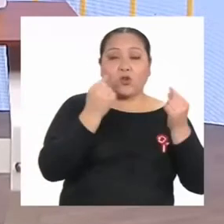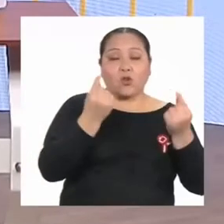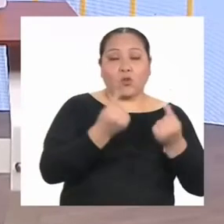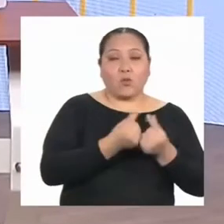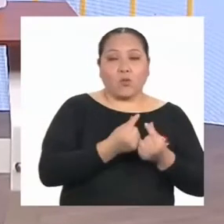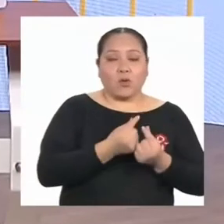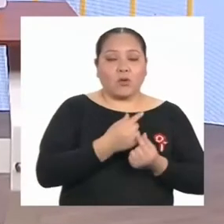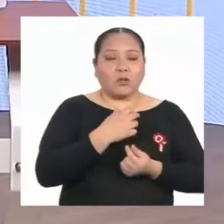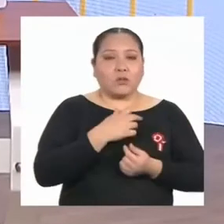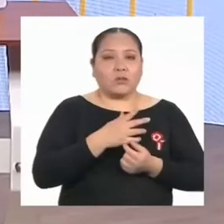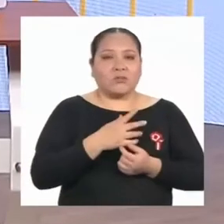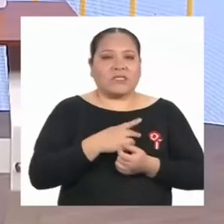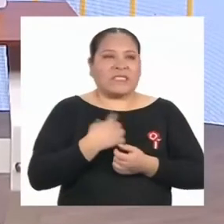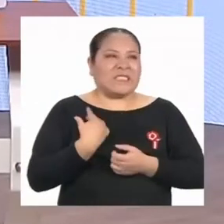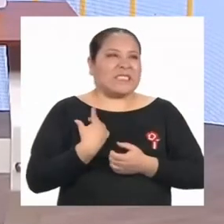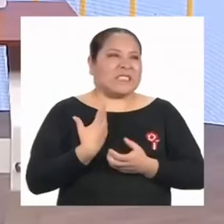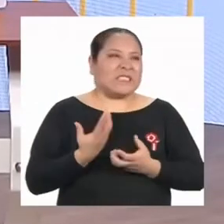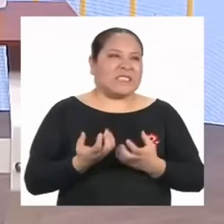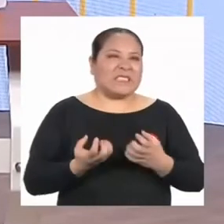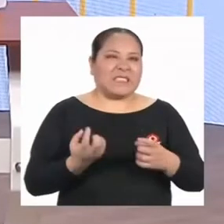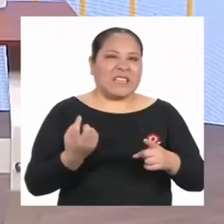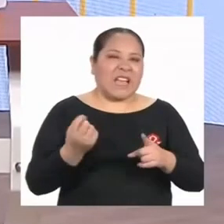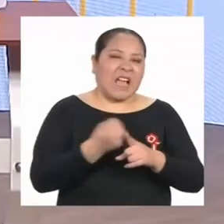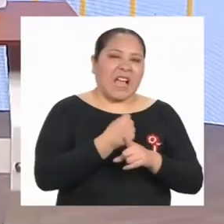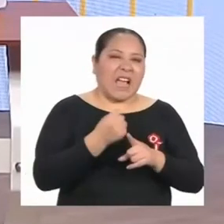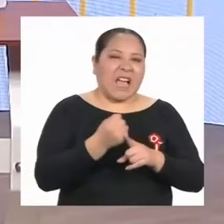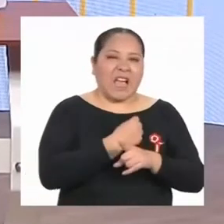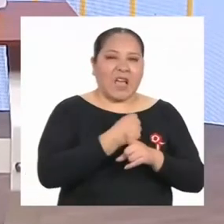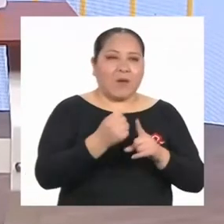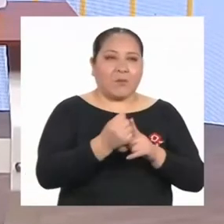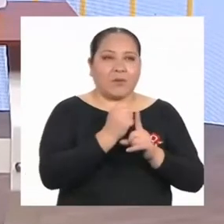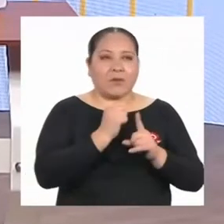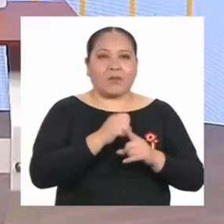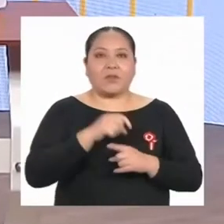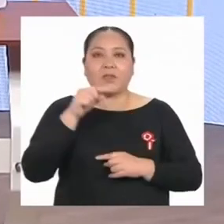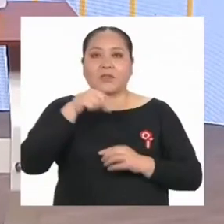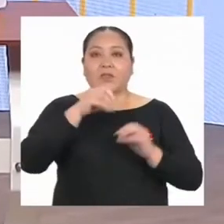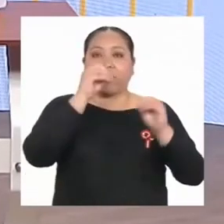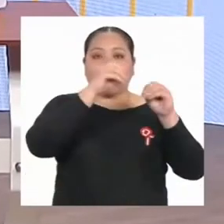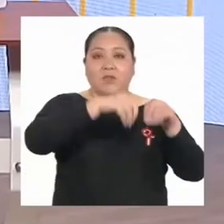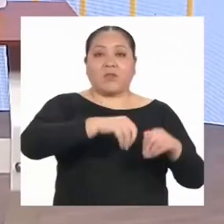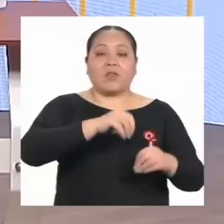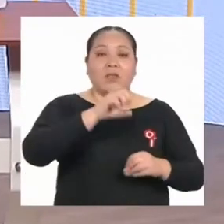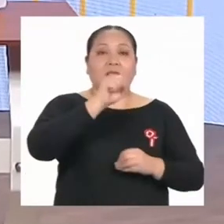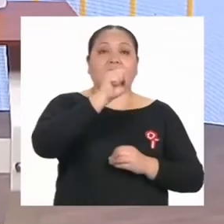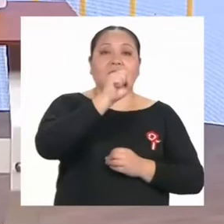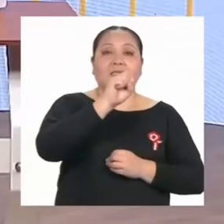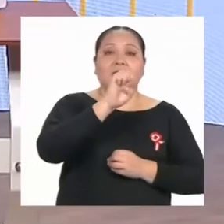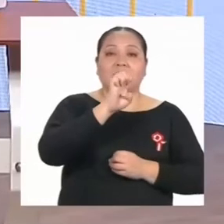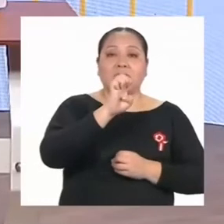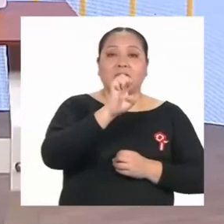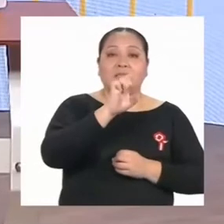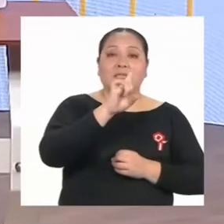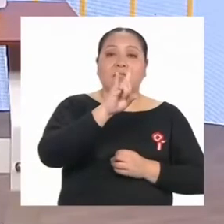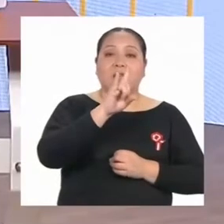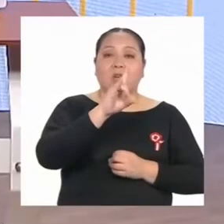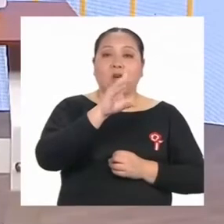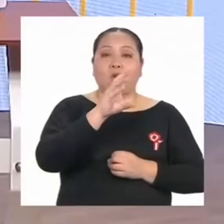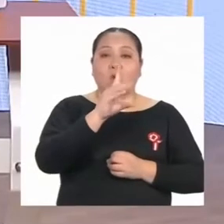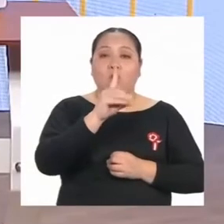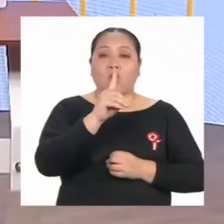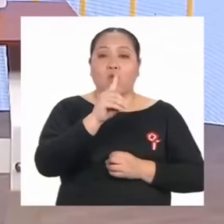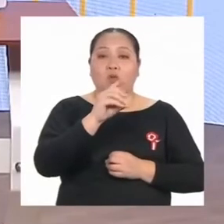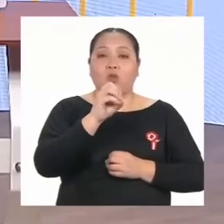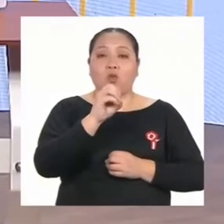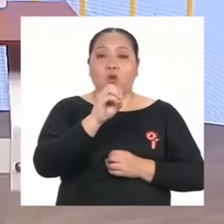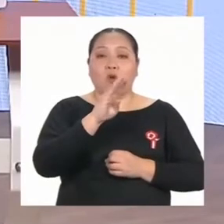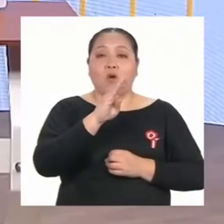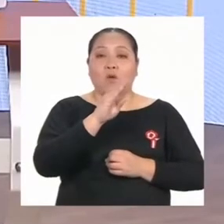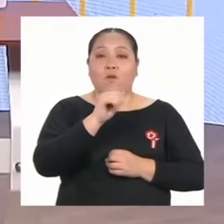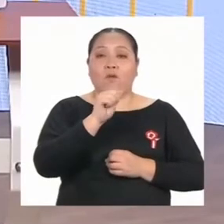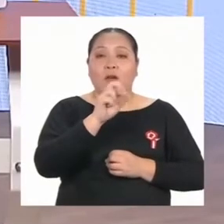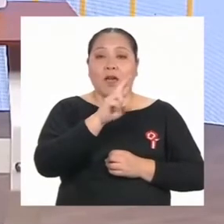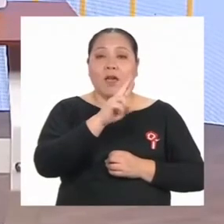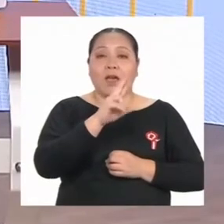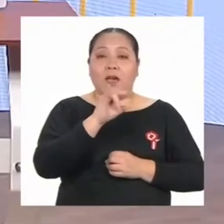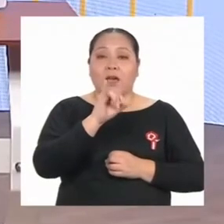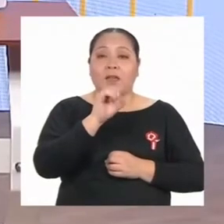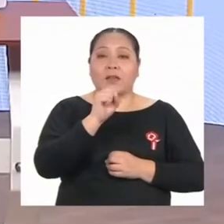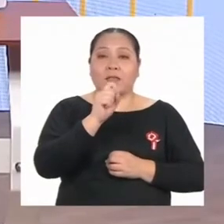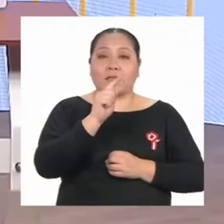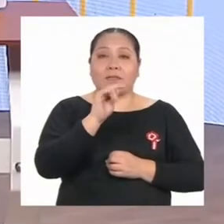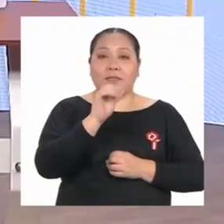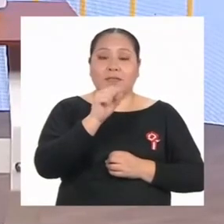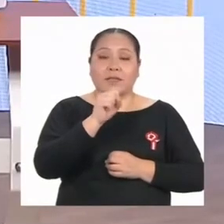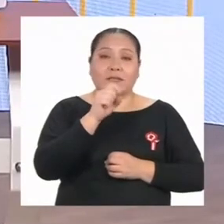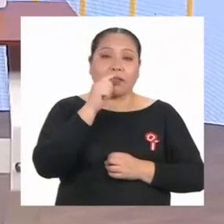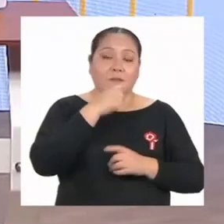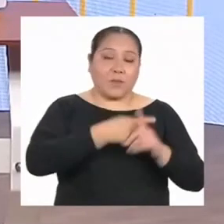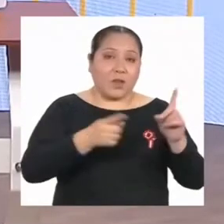a quienes llama el autor pseudo-barristas. Nunca había escuchado esa palabra, pero por el contexto, como ya